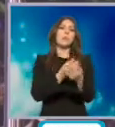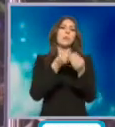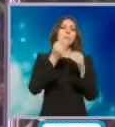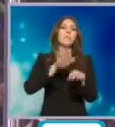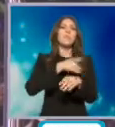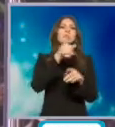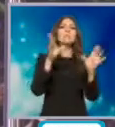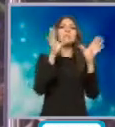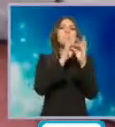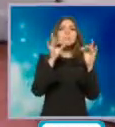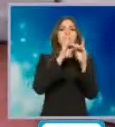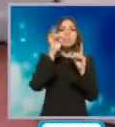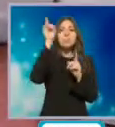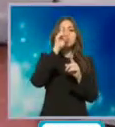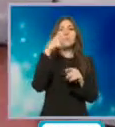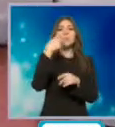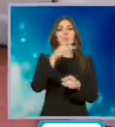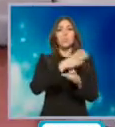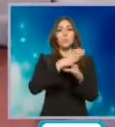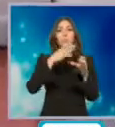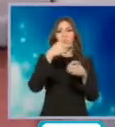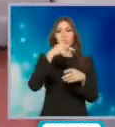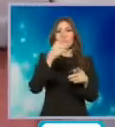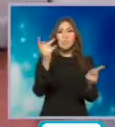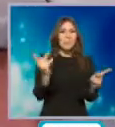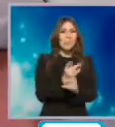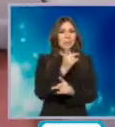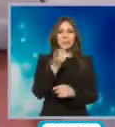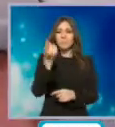hacerle énfasis que las cosas no son físicas, o sea, que no hay